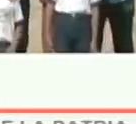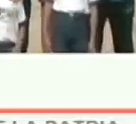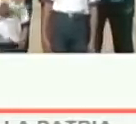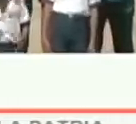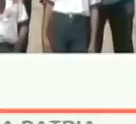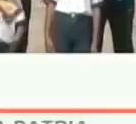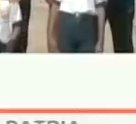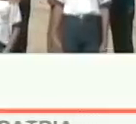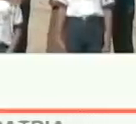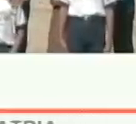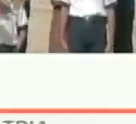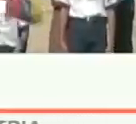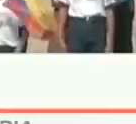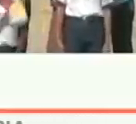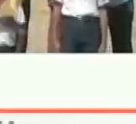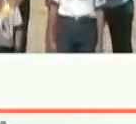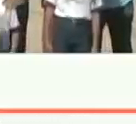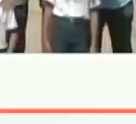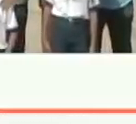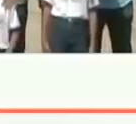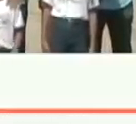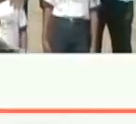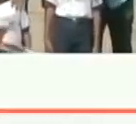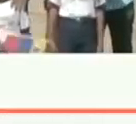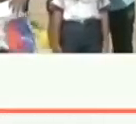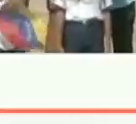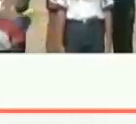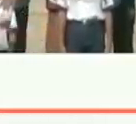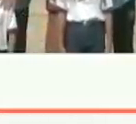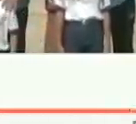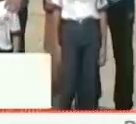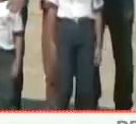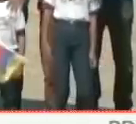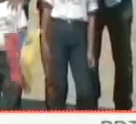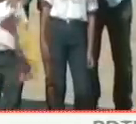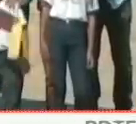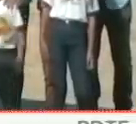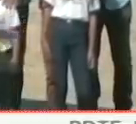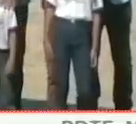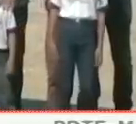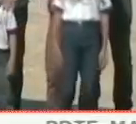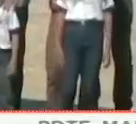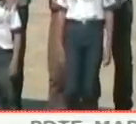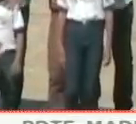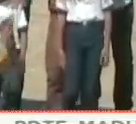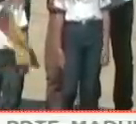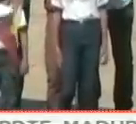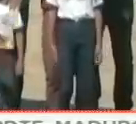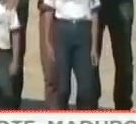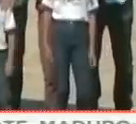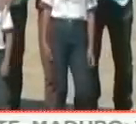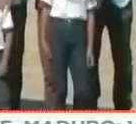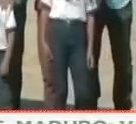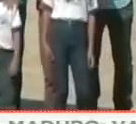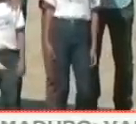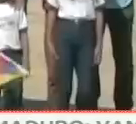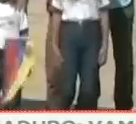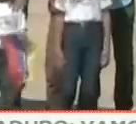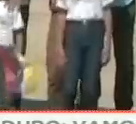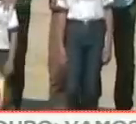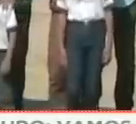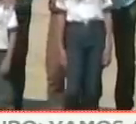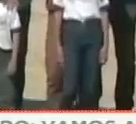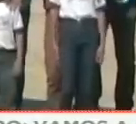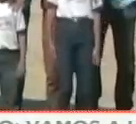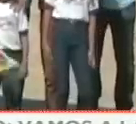Barrios Torres, y todo el pueblo, el sector privado nacionalista, estamos en la botadura de dos nuevos